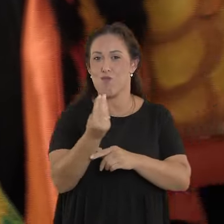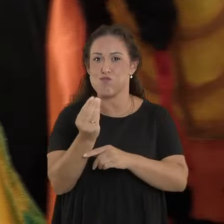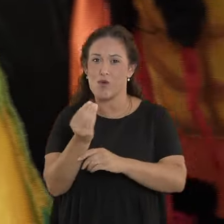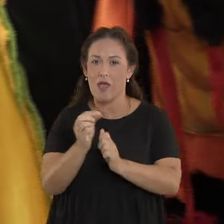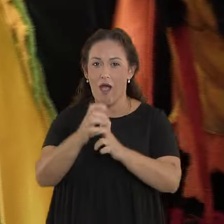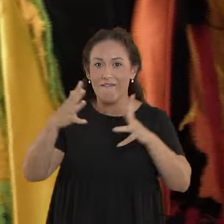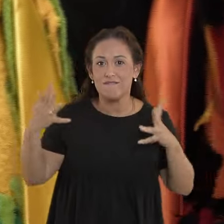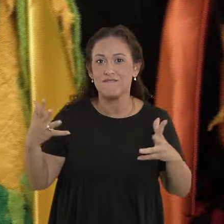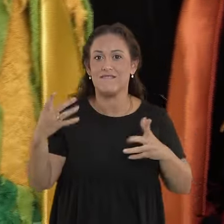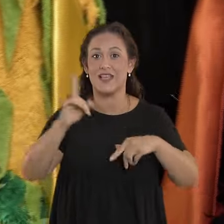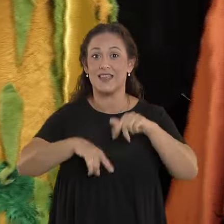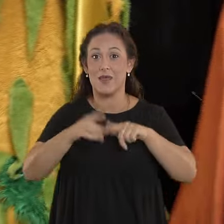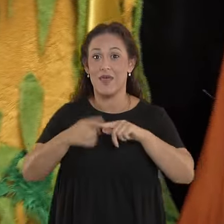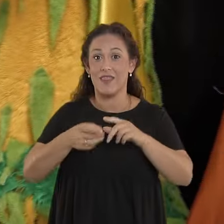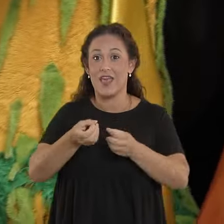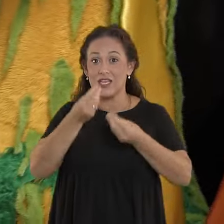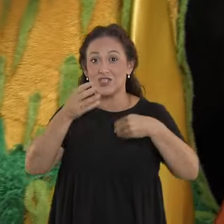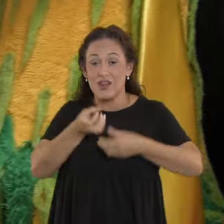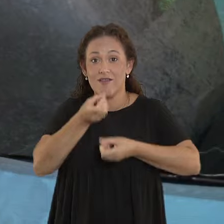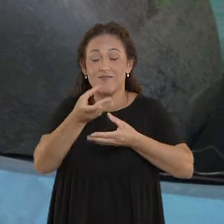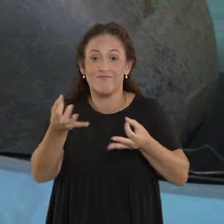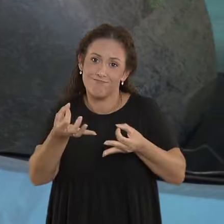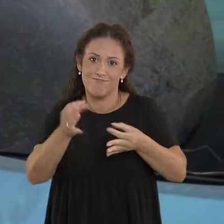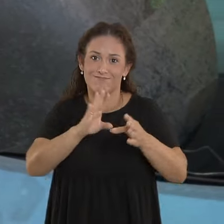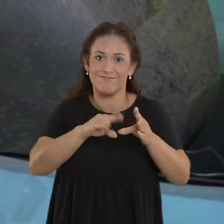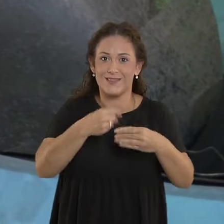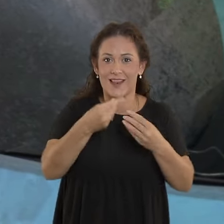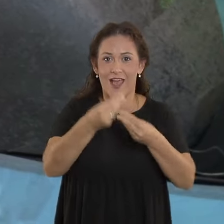muñecos gigantes, en fin, depende de lo que queramos contar.